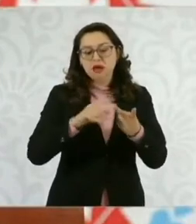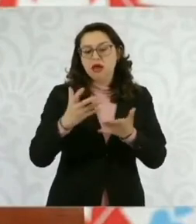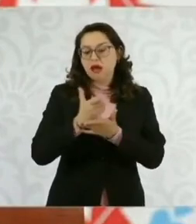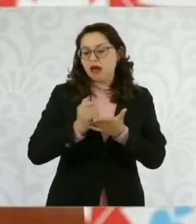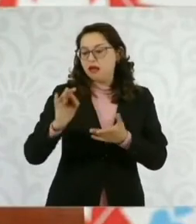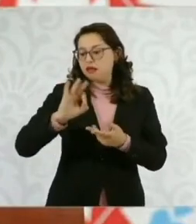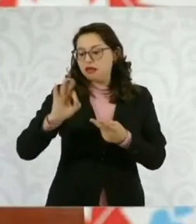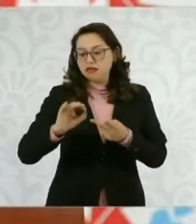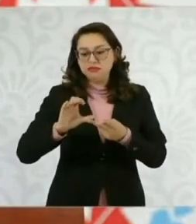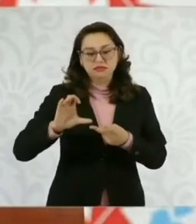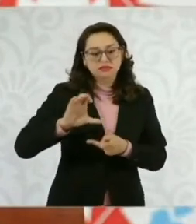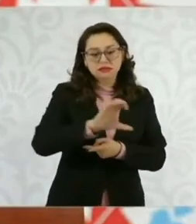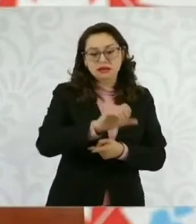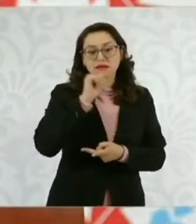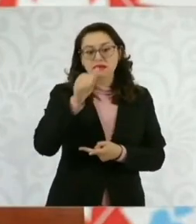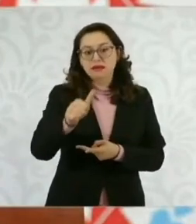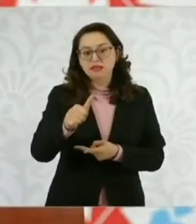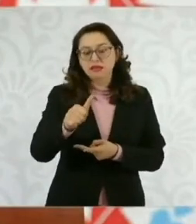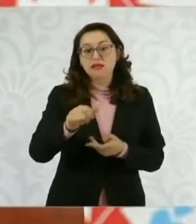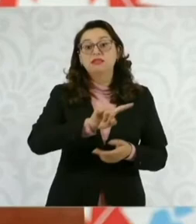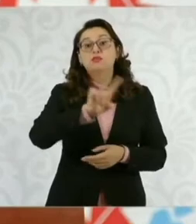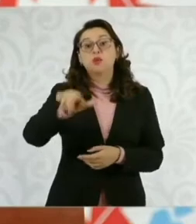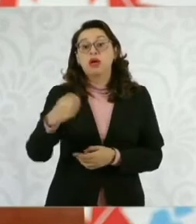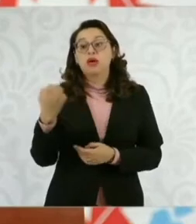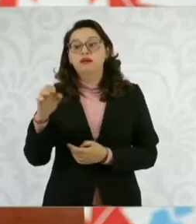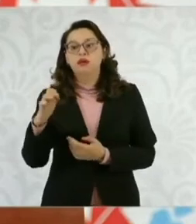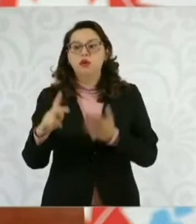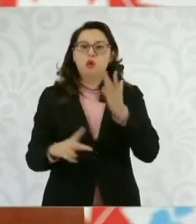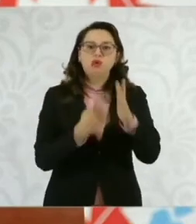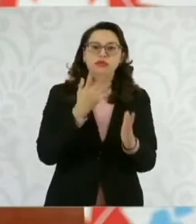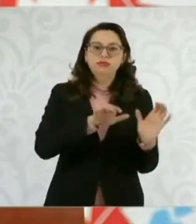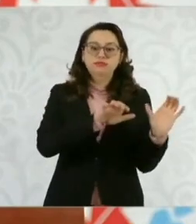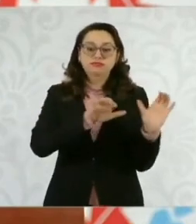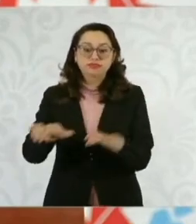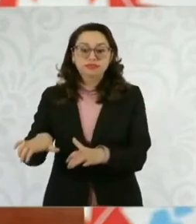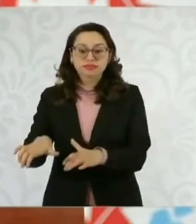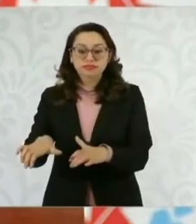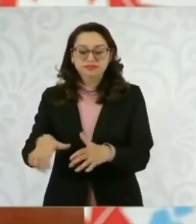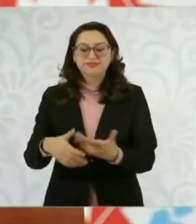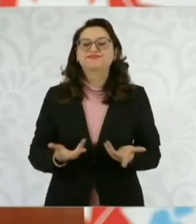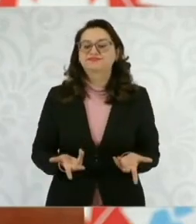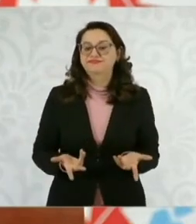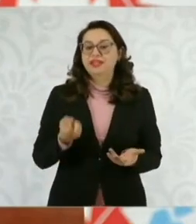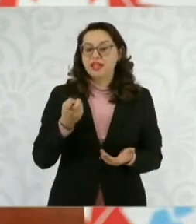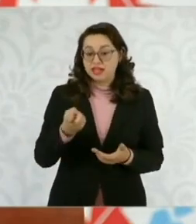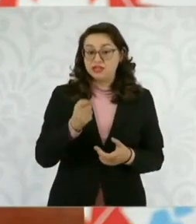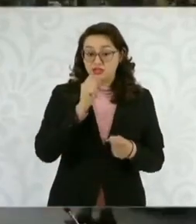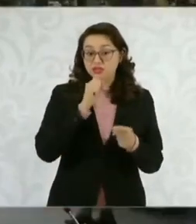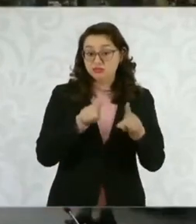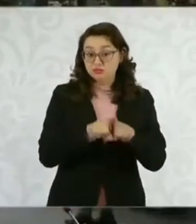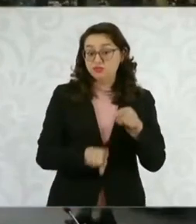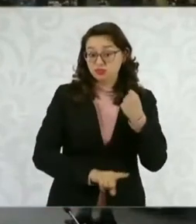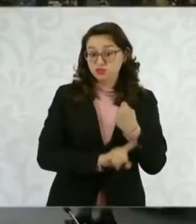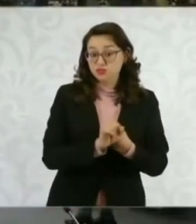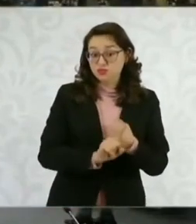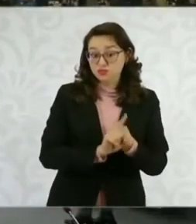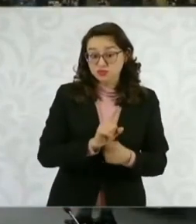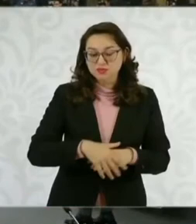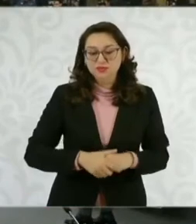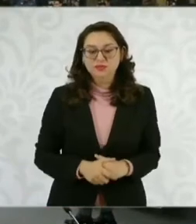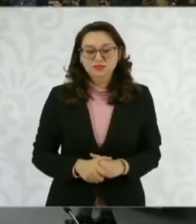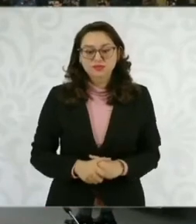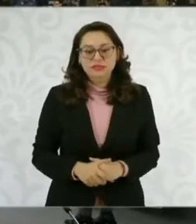del aguinaldo muchas veces. Entonces ahí también hay un área de oportunidad muy grande. Claro.